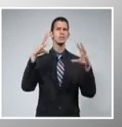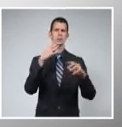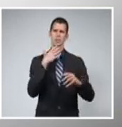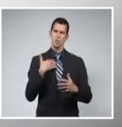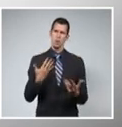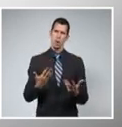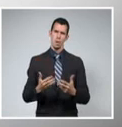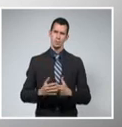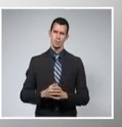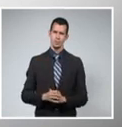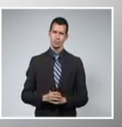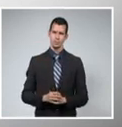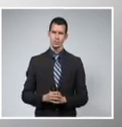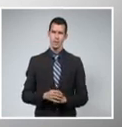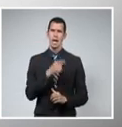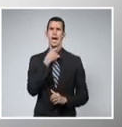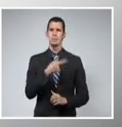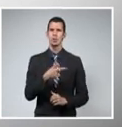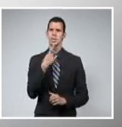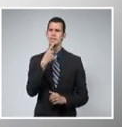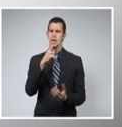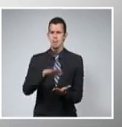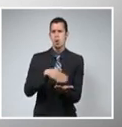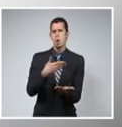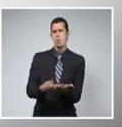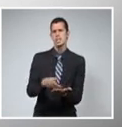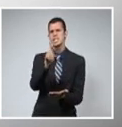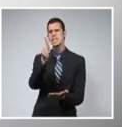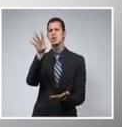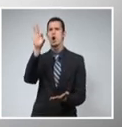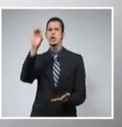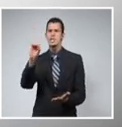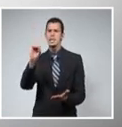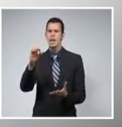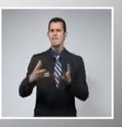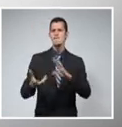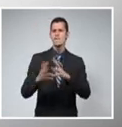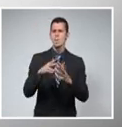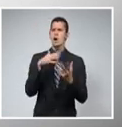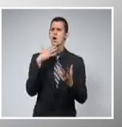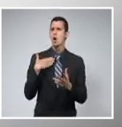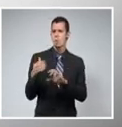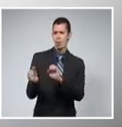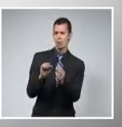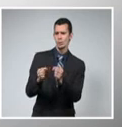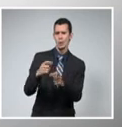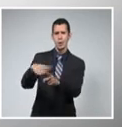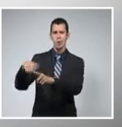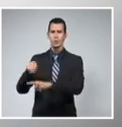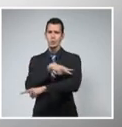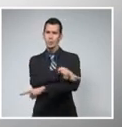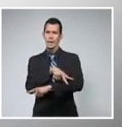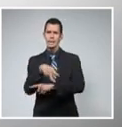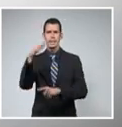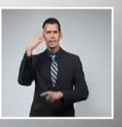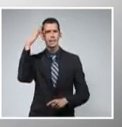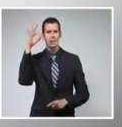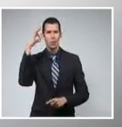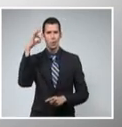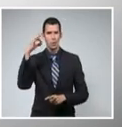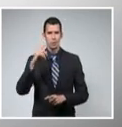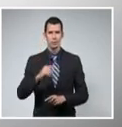y persuasión no violentos. Y aquí los recoge, los trae este manual de guerra no convencional de las